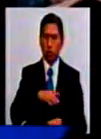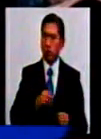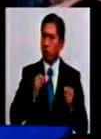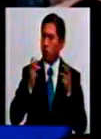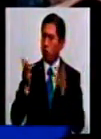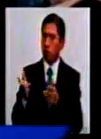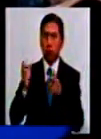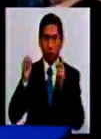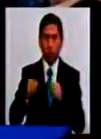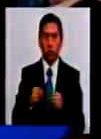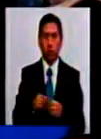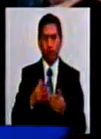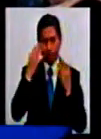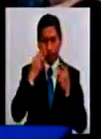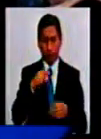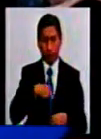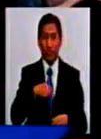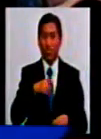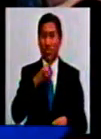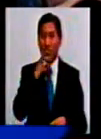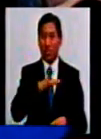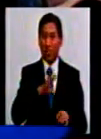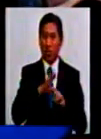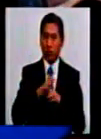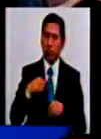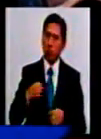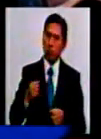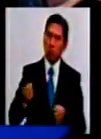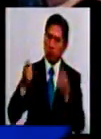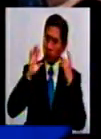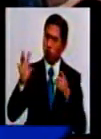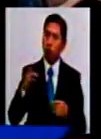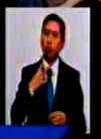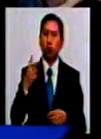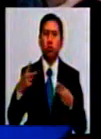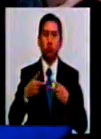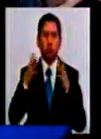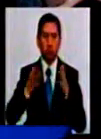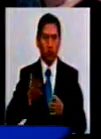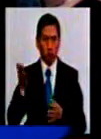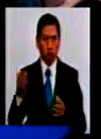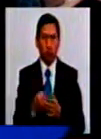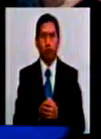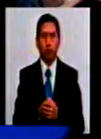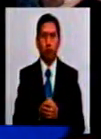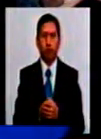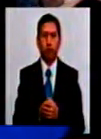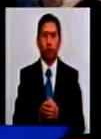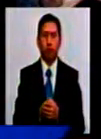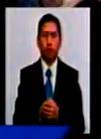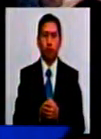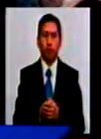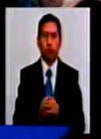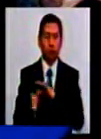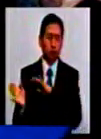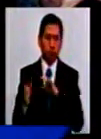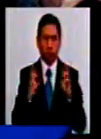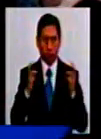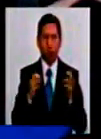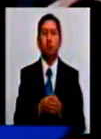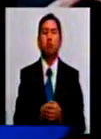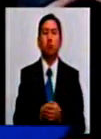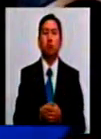Sería triste que Chile desoyera la voz de su vecino". Distinguidos